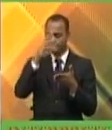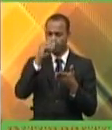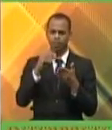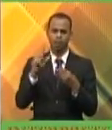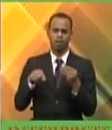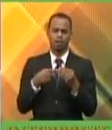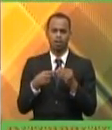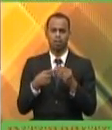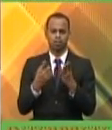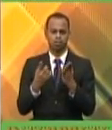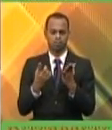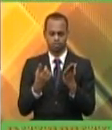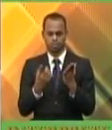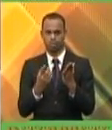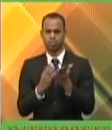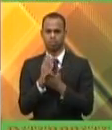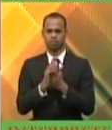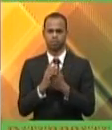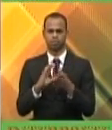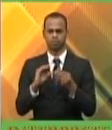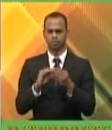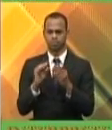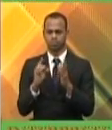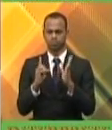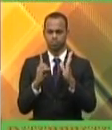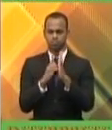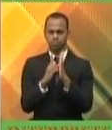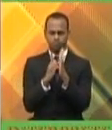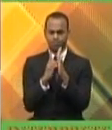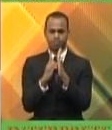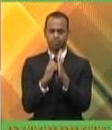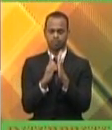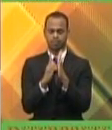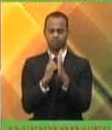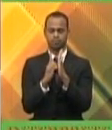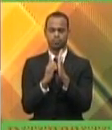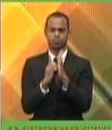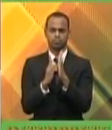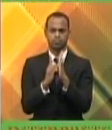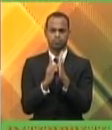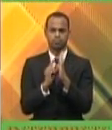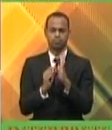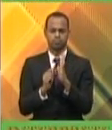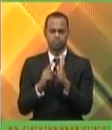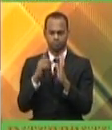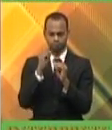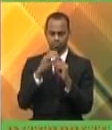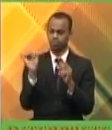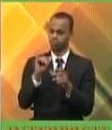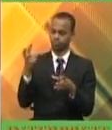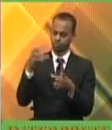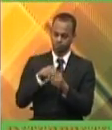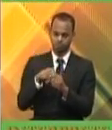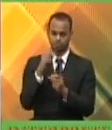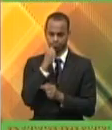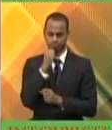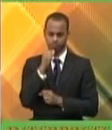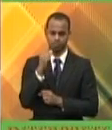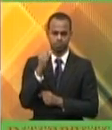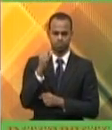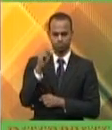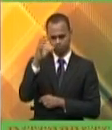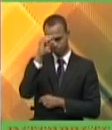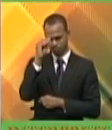dice discapacidad me imagino que habrá otro que dirá género sí